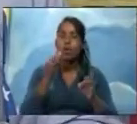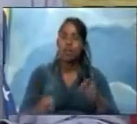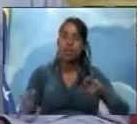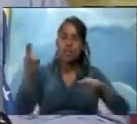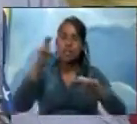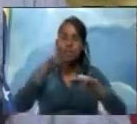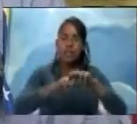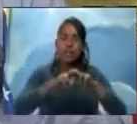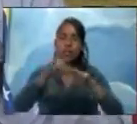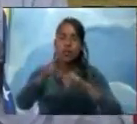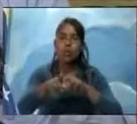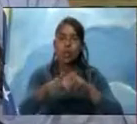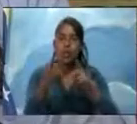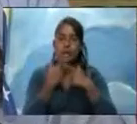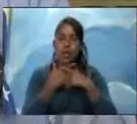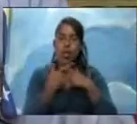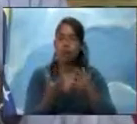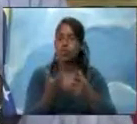sentó y